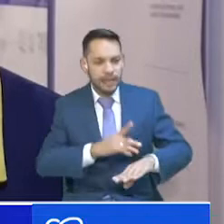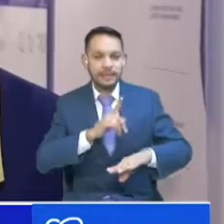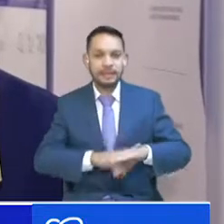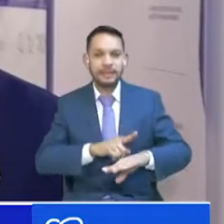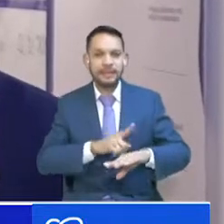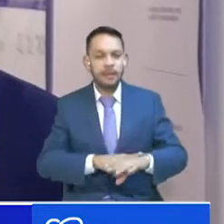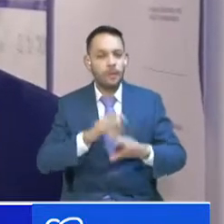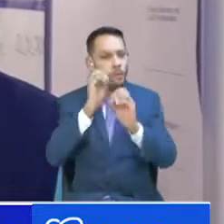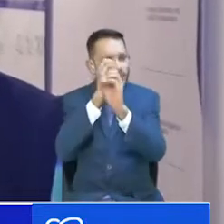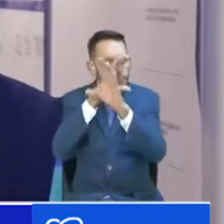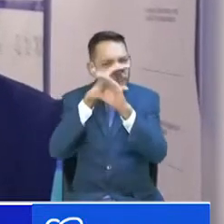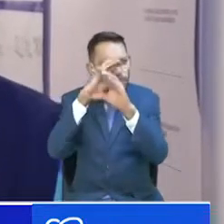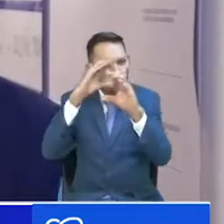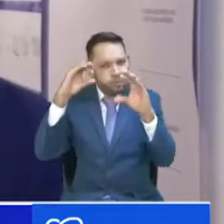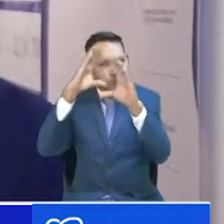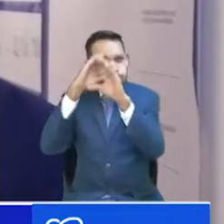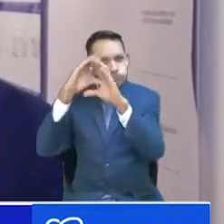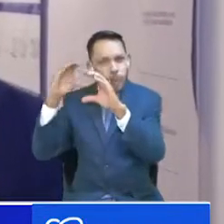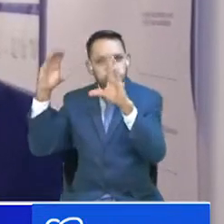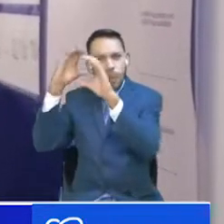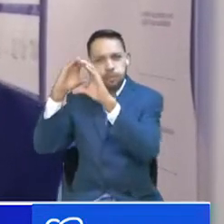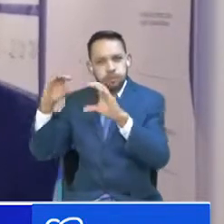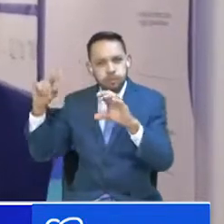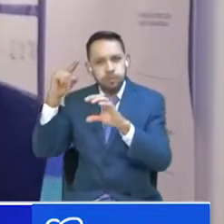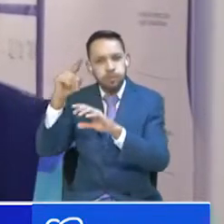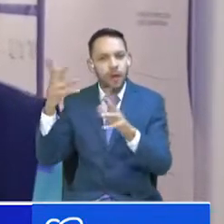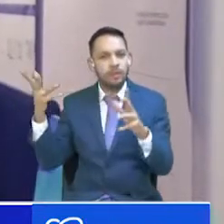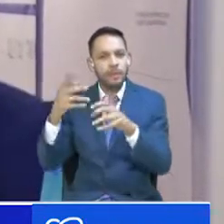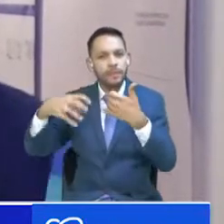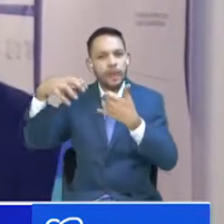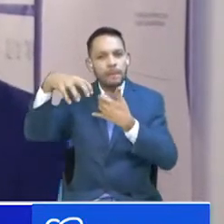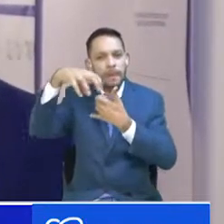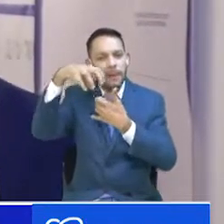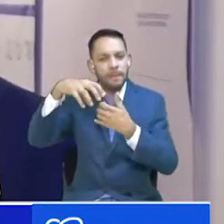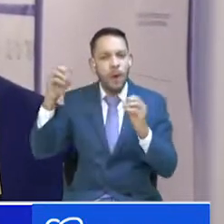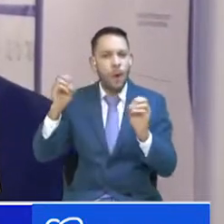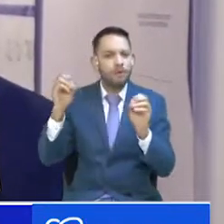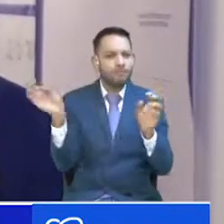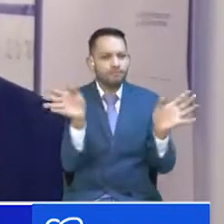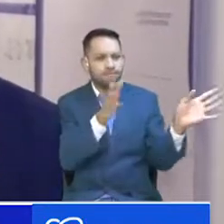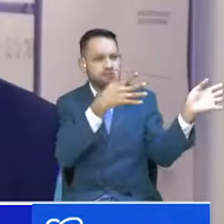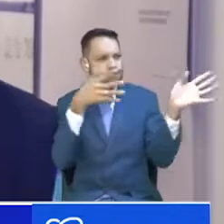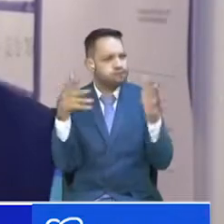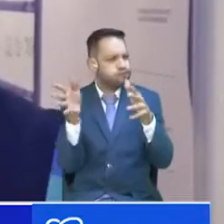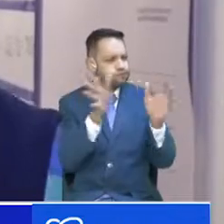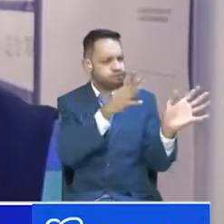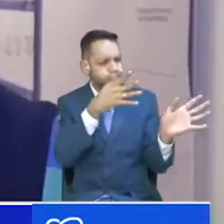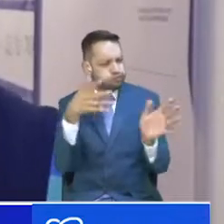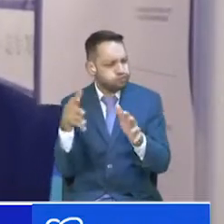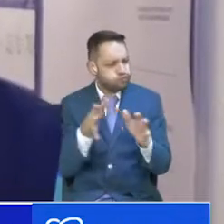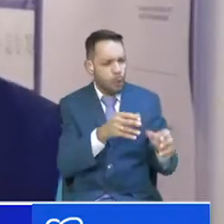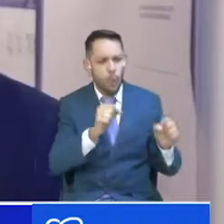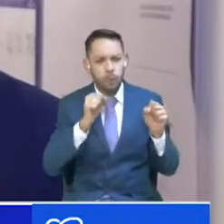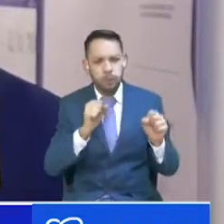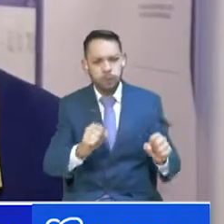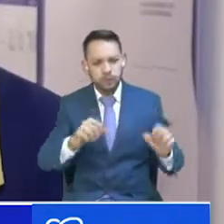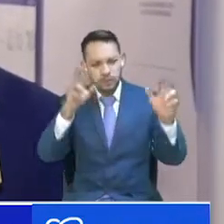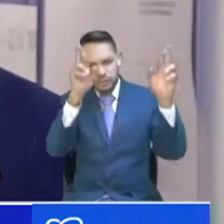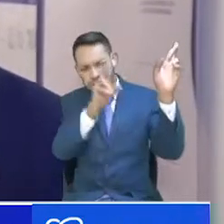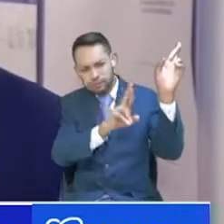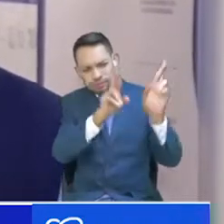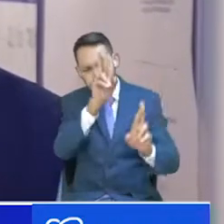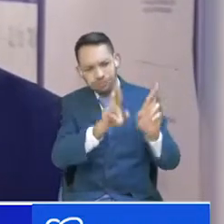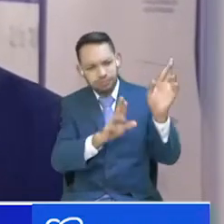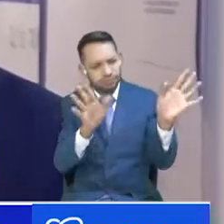entre cuáles son aquellas amenazas las vendavales en el departamento se están presentando muchos vendavales en